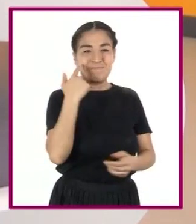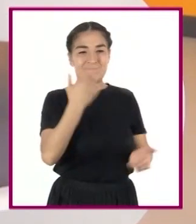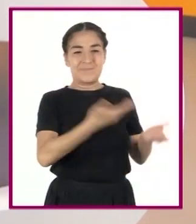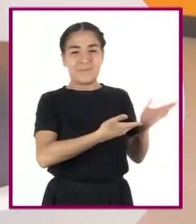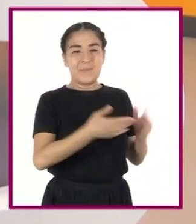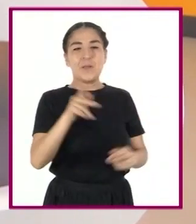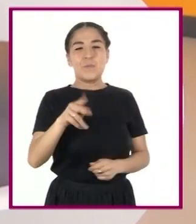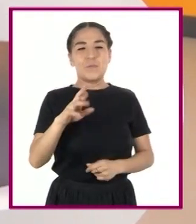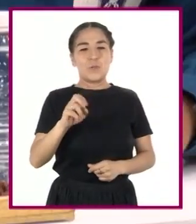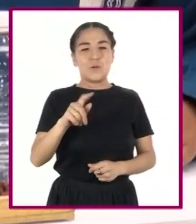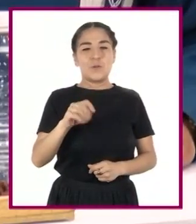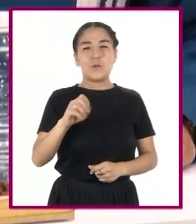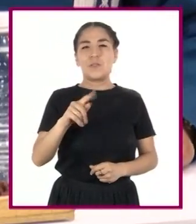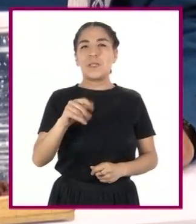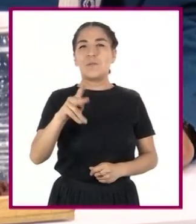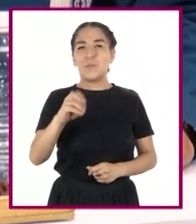traigo.